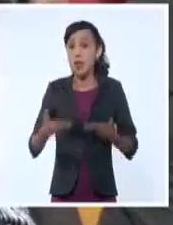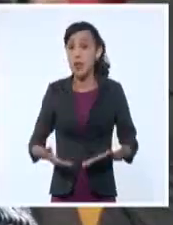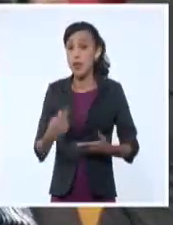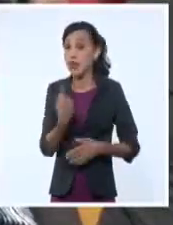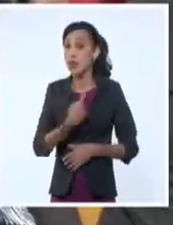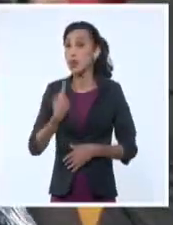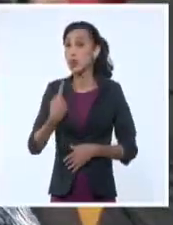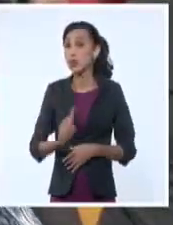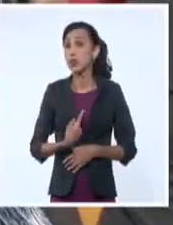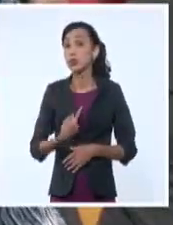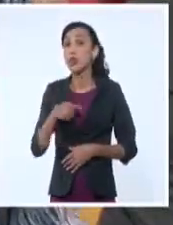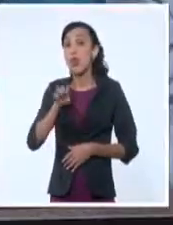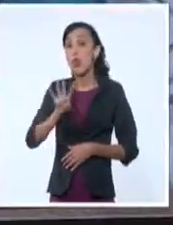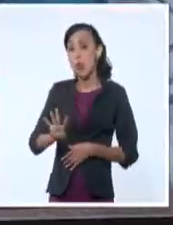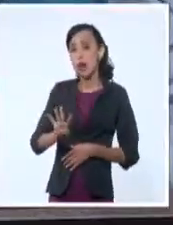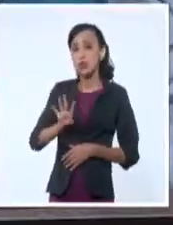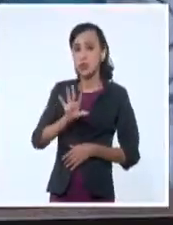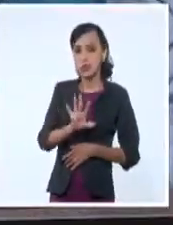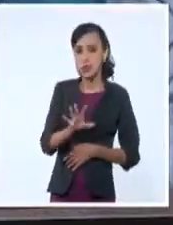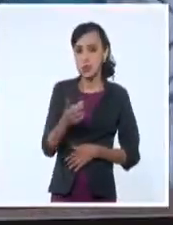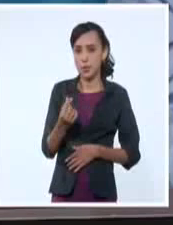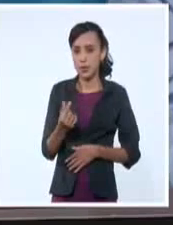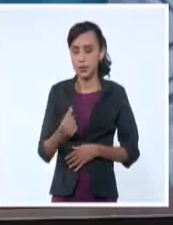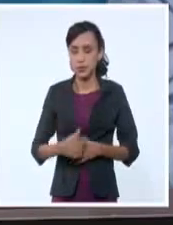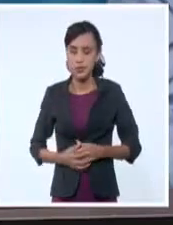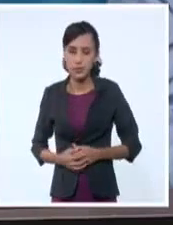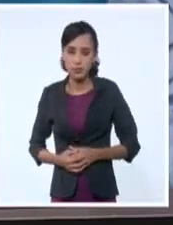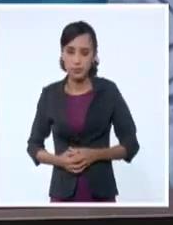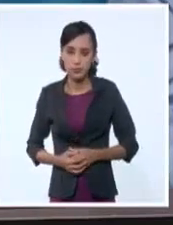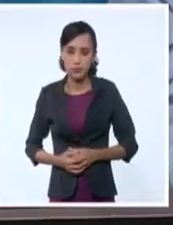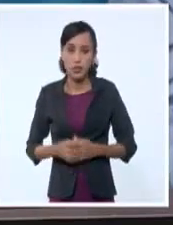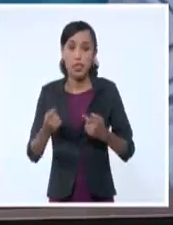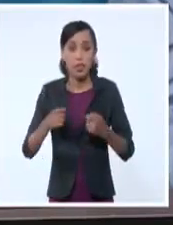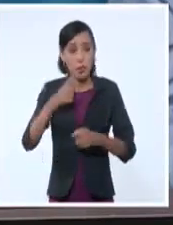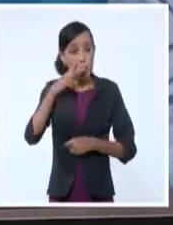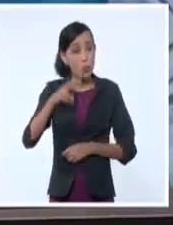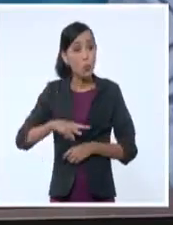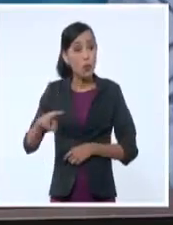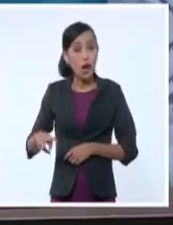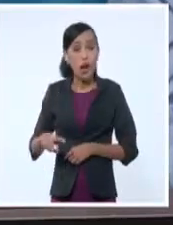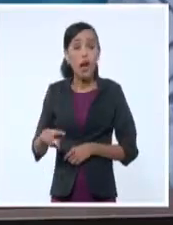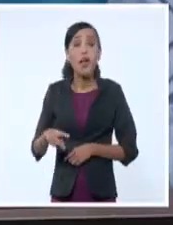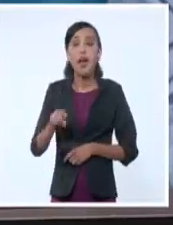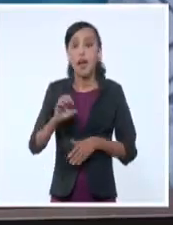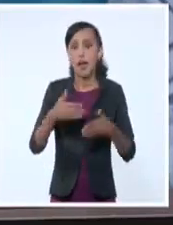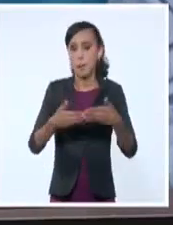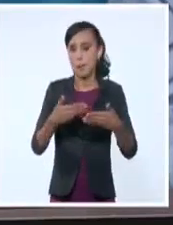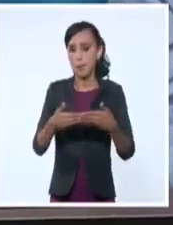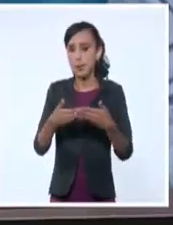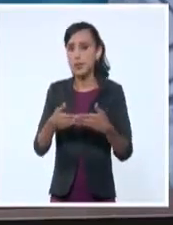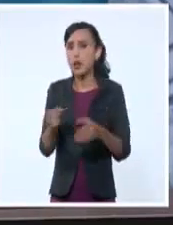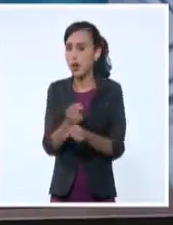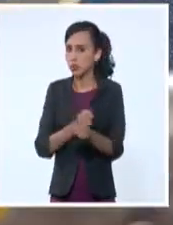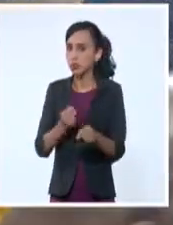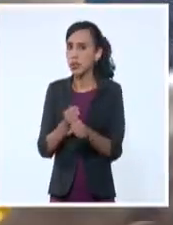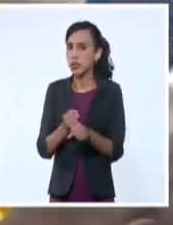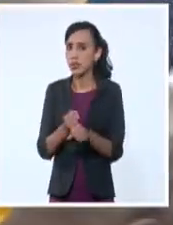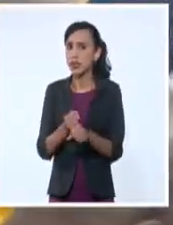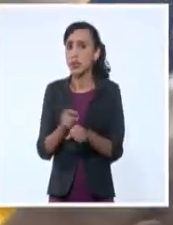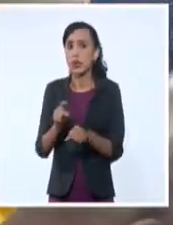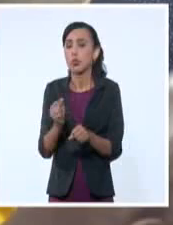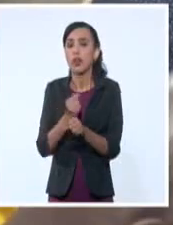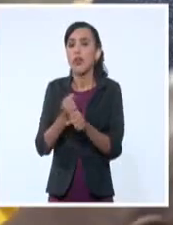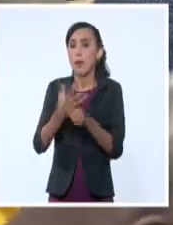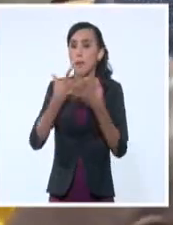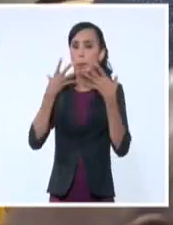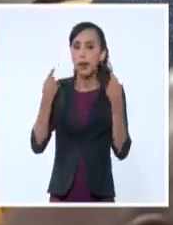que poner solo a 4 y a 5 pesos. Tenemos que buscar que las cooperativas y las formas productivas tengan utilidad, no que trabajen con pérdidas. Exacto.